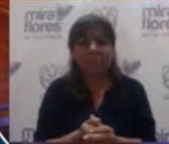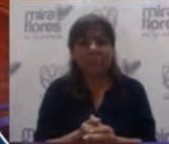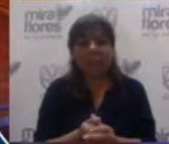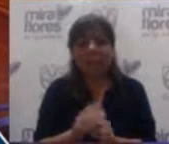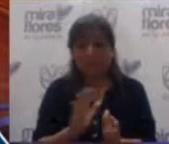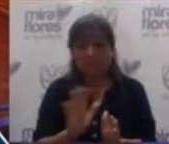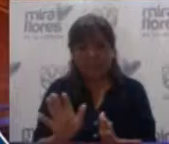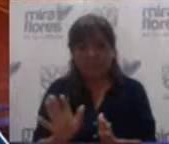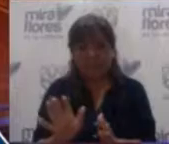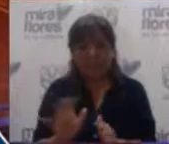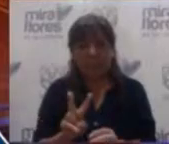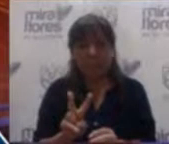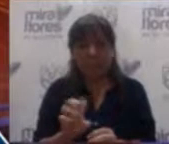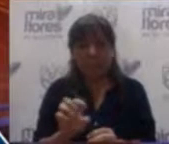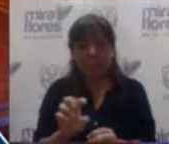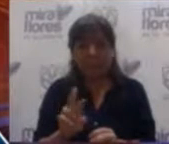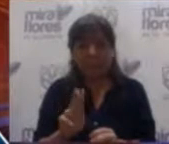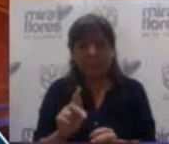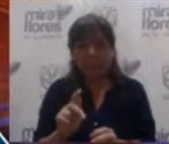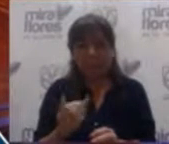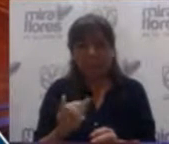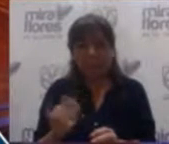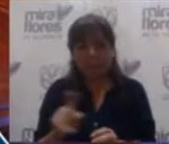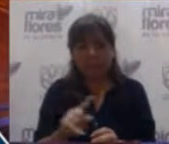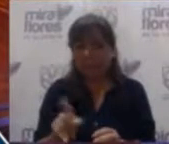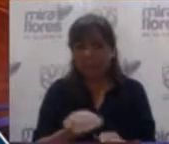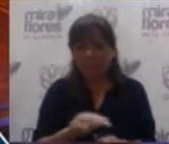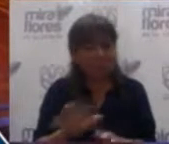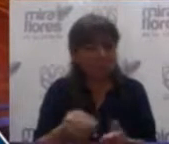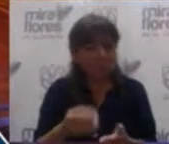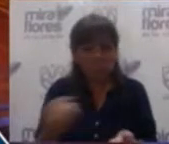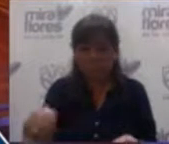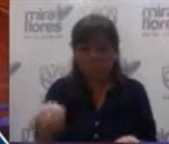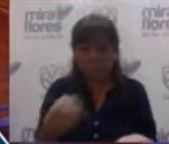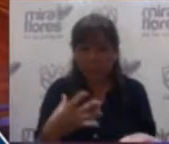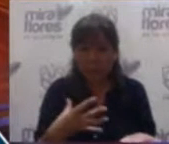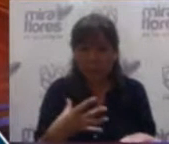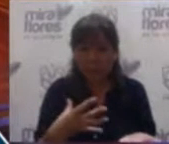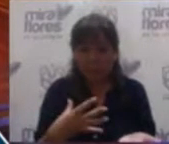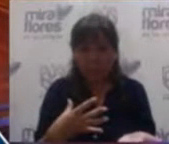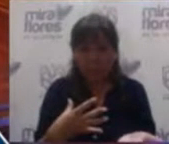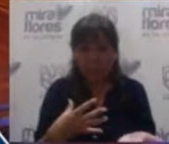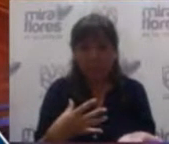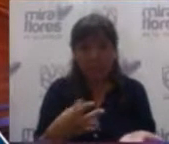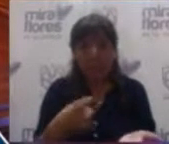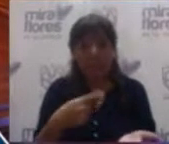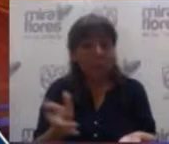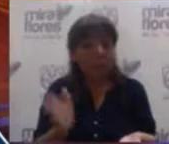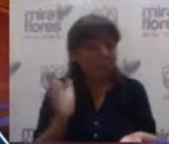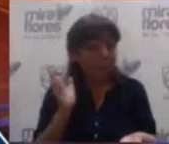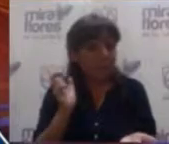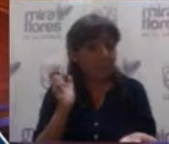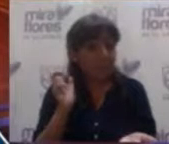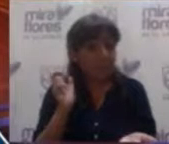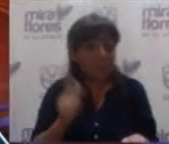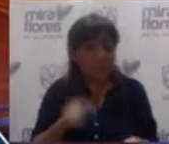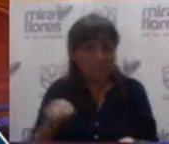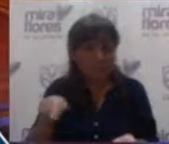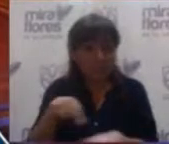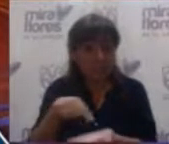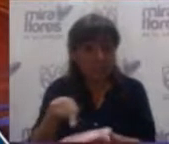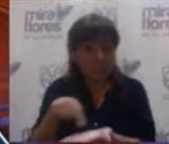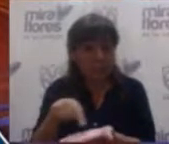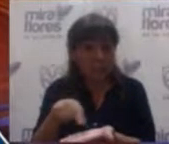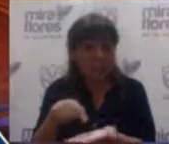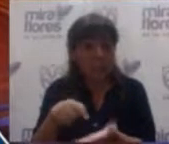Albertis, que usted pueda confrontar todas las cosas que dice con relación al audio y a ver qué cosa es lo que se ha plasmado.